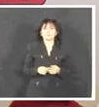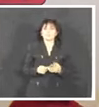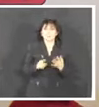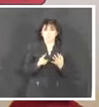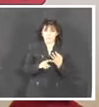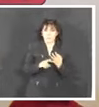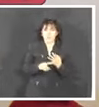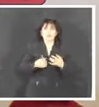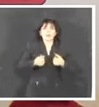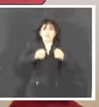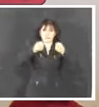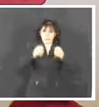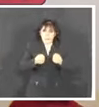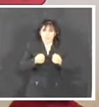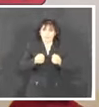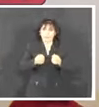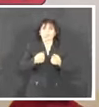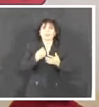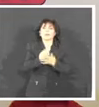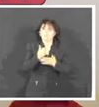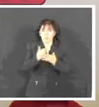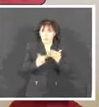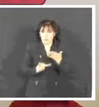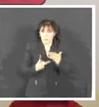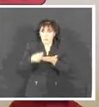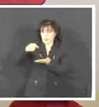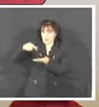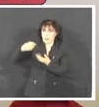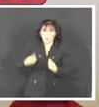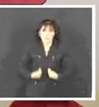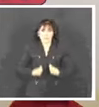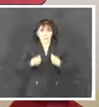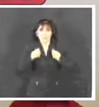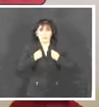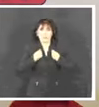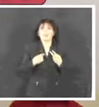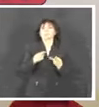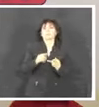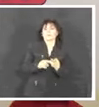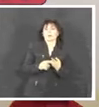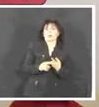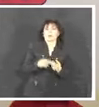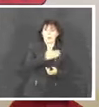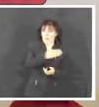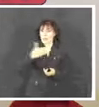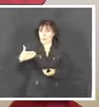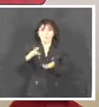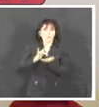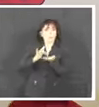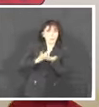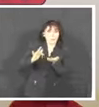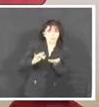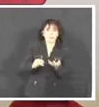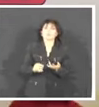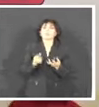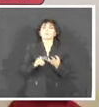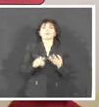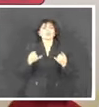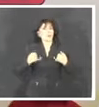A garantizar el programa Sembrando Vida, el apoyo al campo,